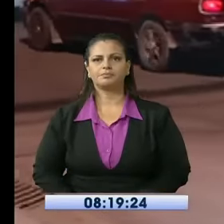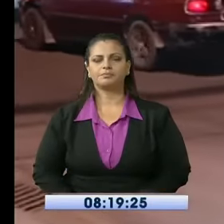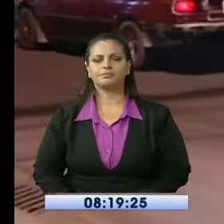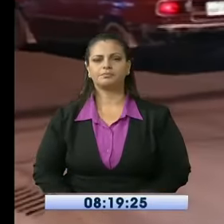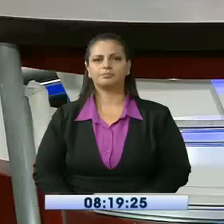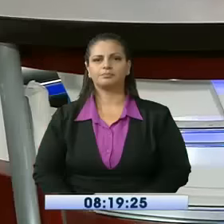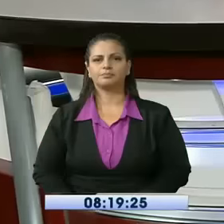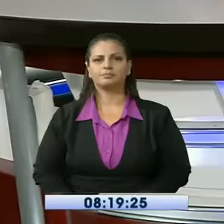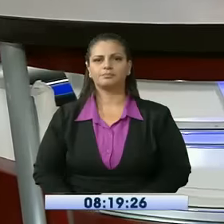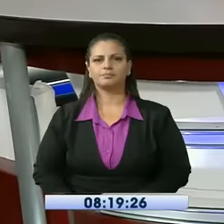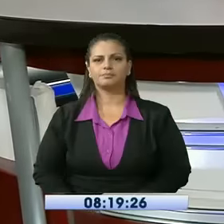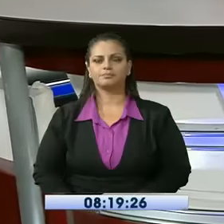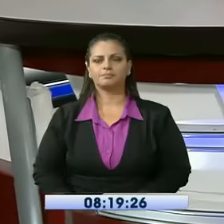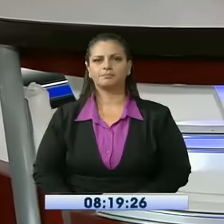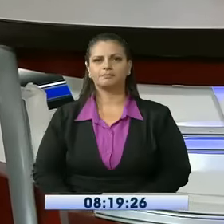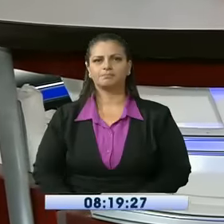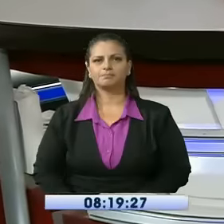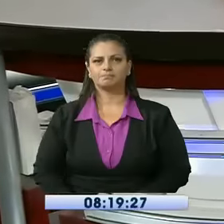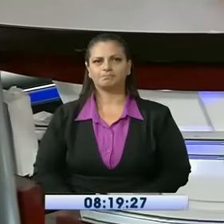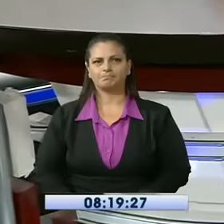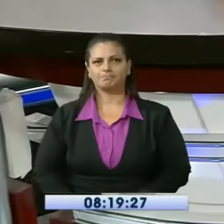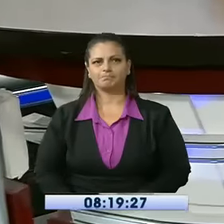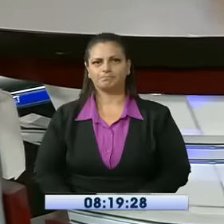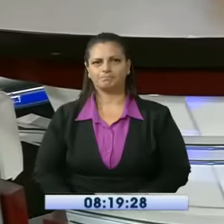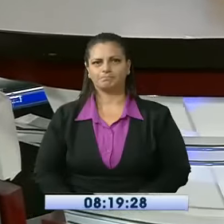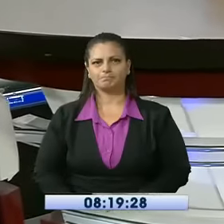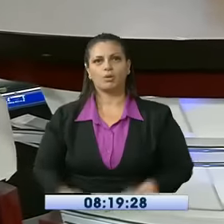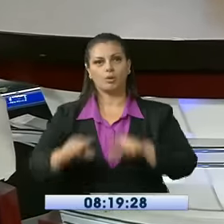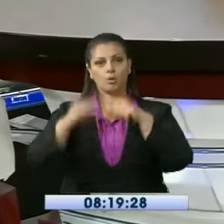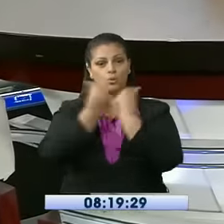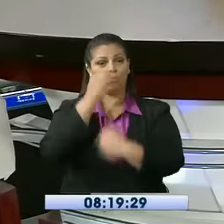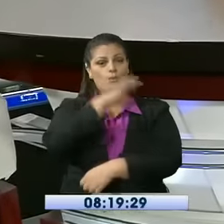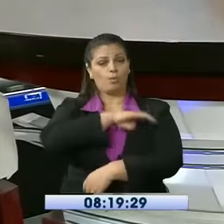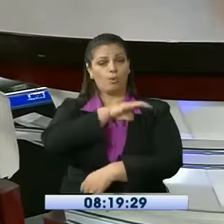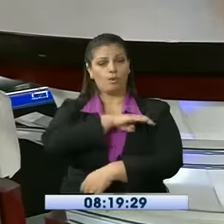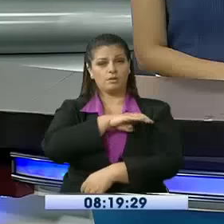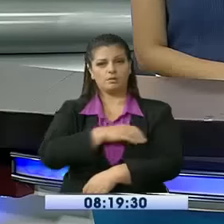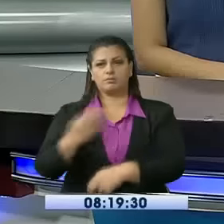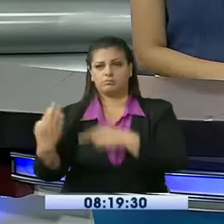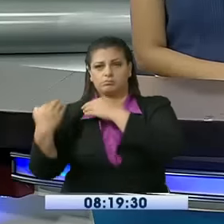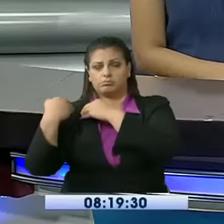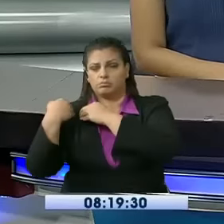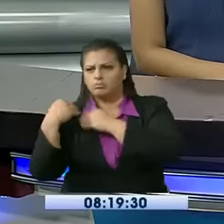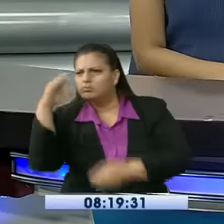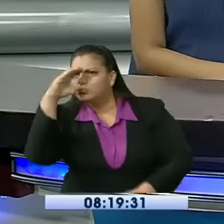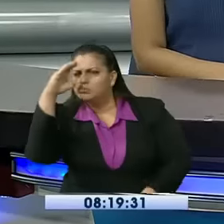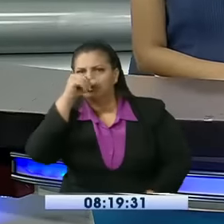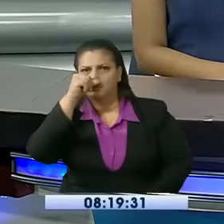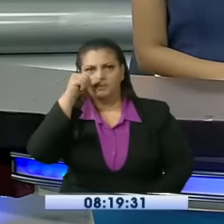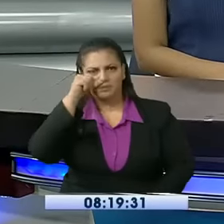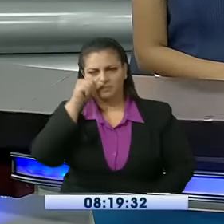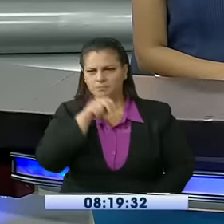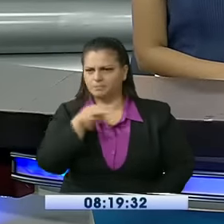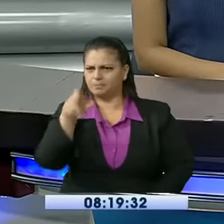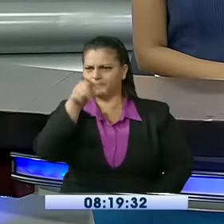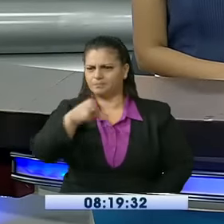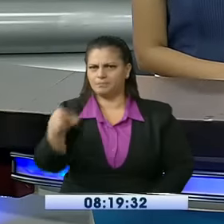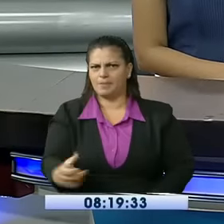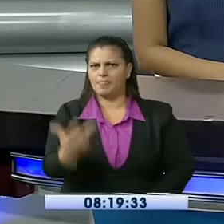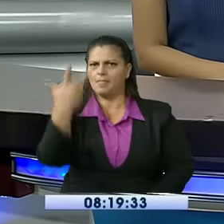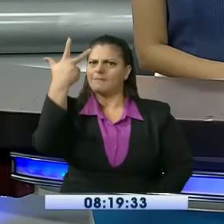transporte pesado. Y eso es lo que sucede, que no hay espacio para ellos. Y los vigilantes, porque ustedes están aquí, están ellos. No hay personas